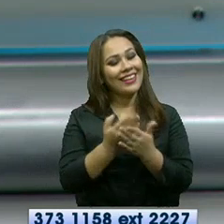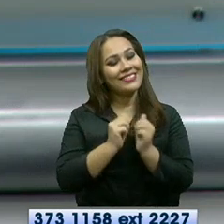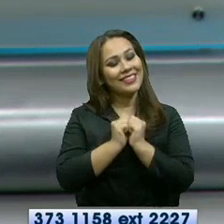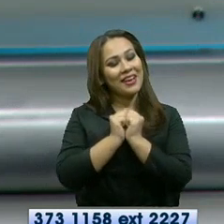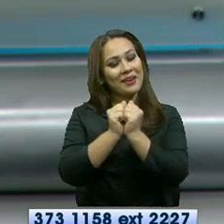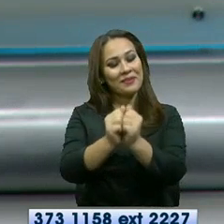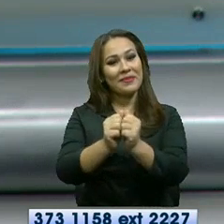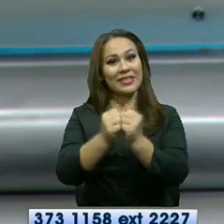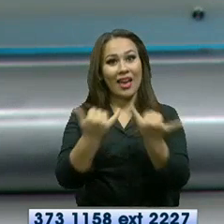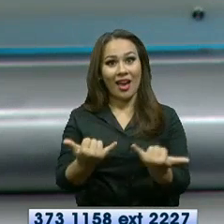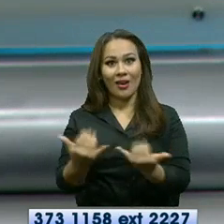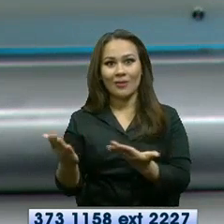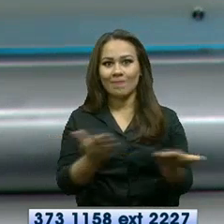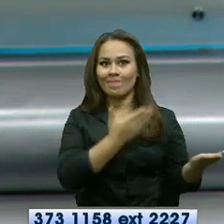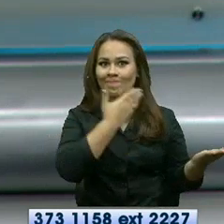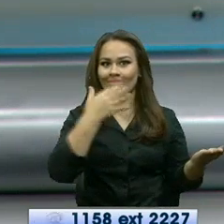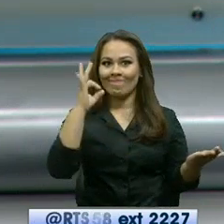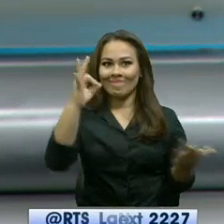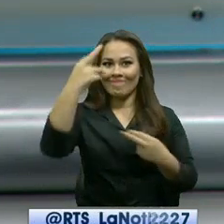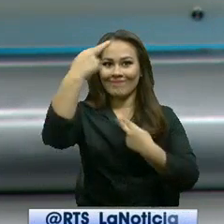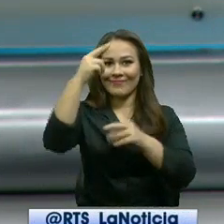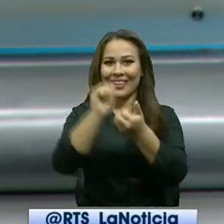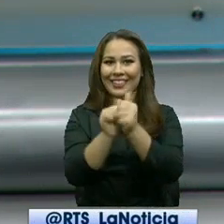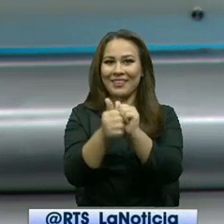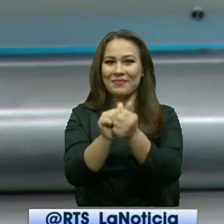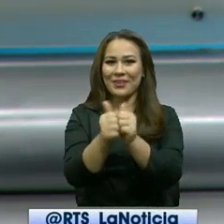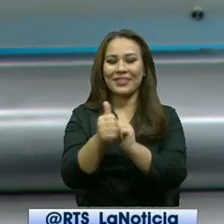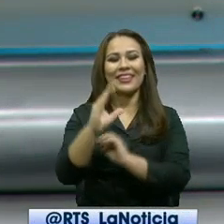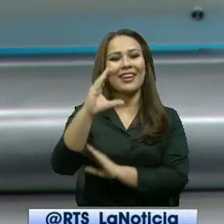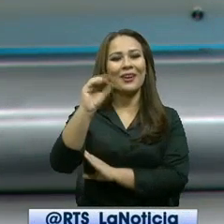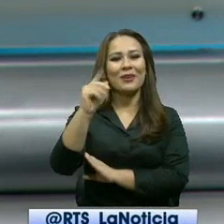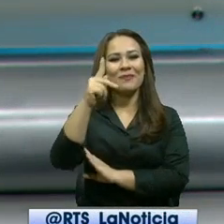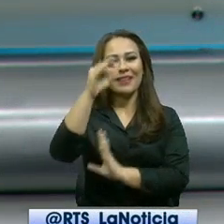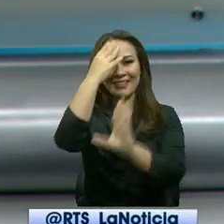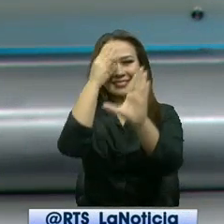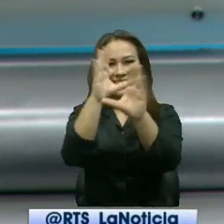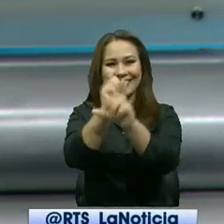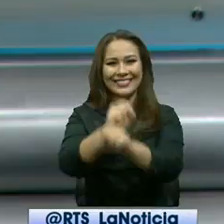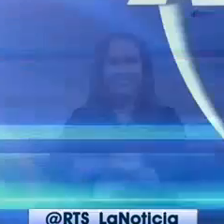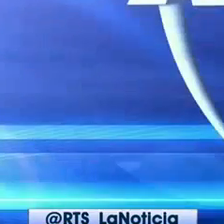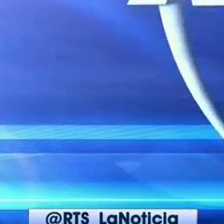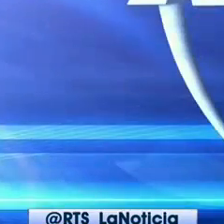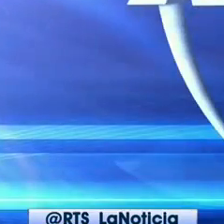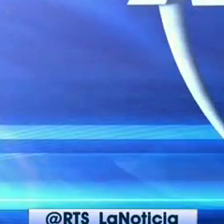por acompañarnos. Lo que sigue, el mejor programa deportivo del país, Copa. Buenas noches.